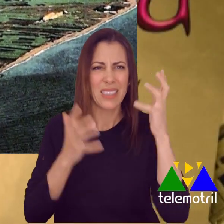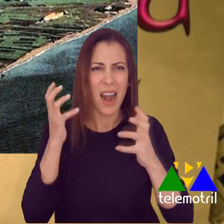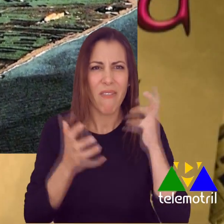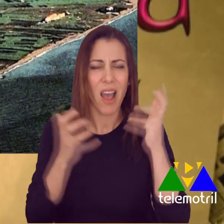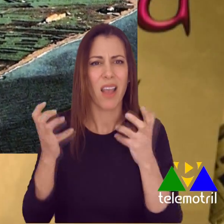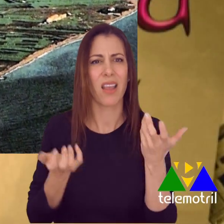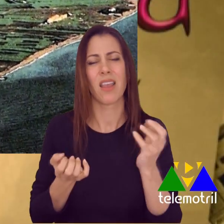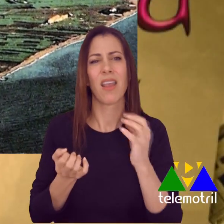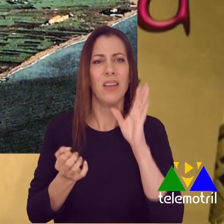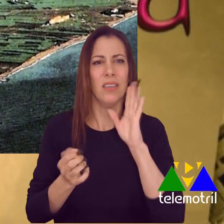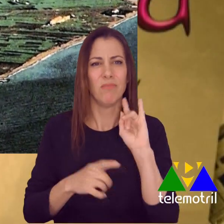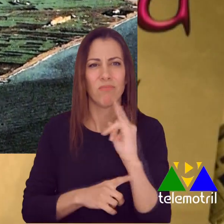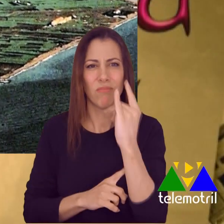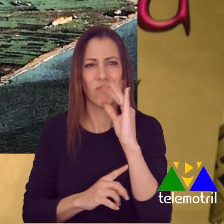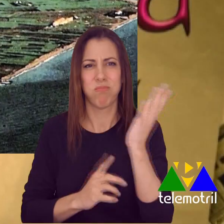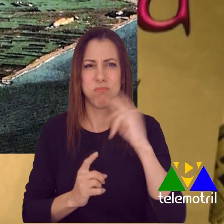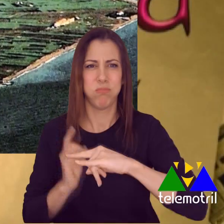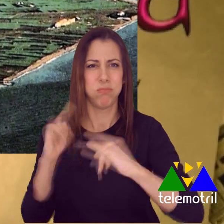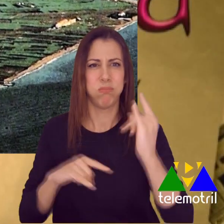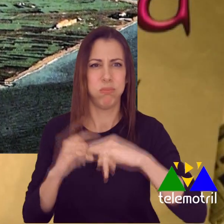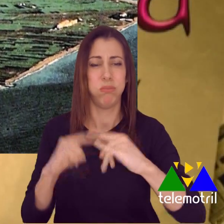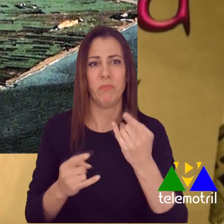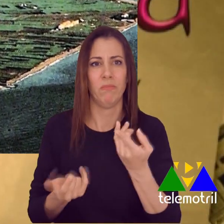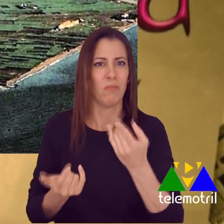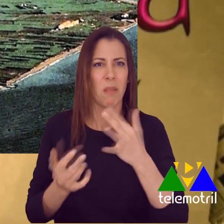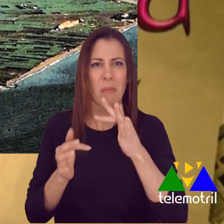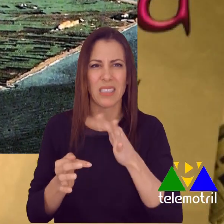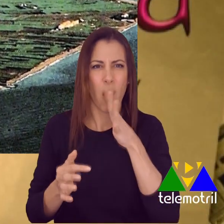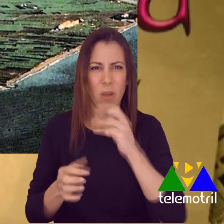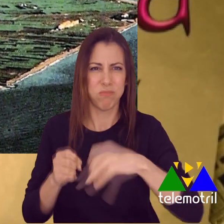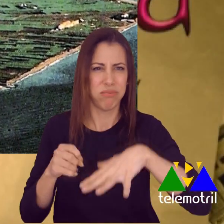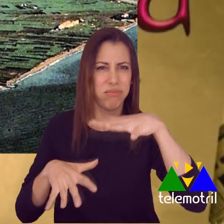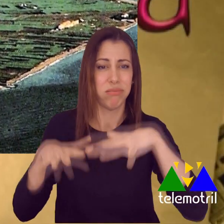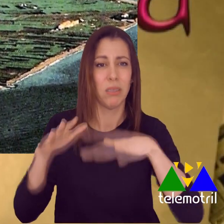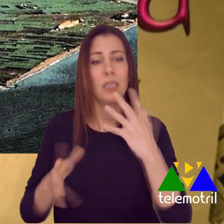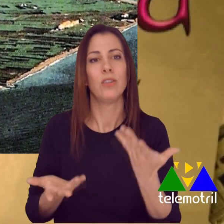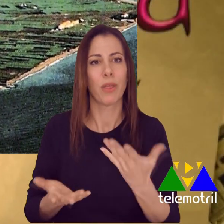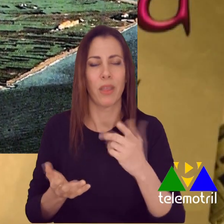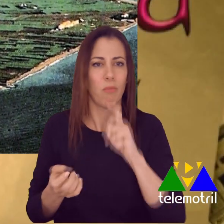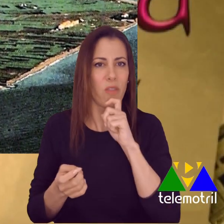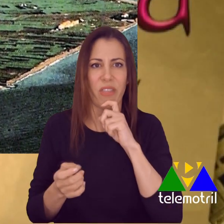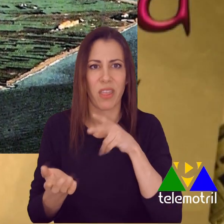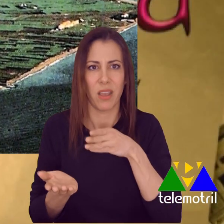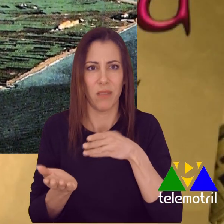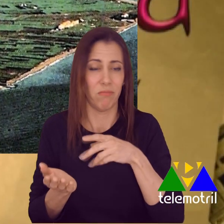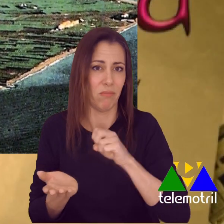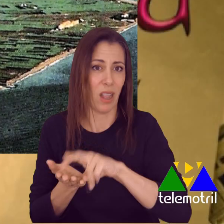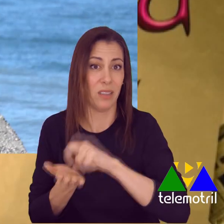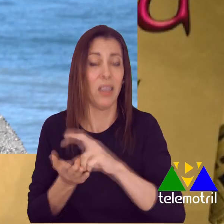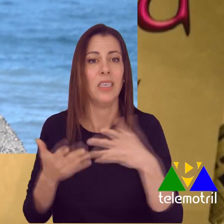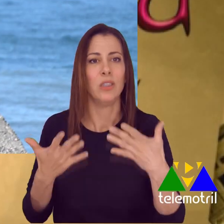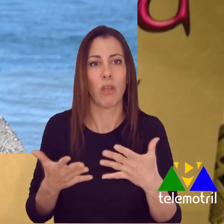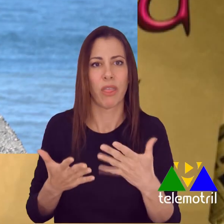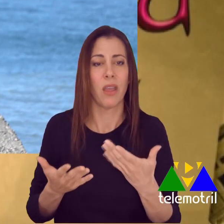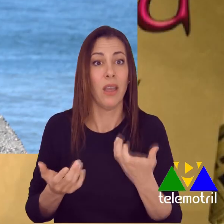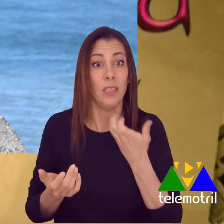que evidentemente ni estaban metidas en cultivo, y se metían de vez en cuando. Lo que pasa es que